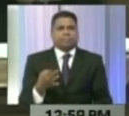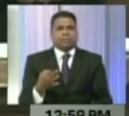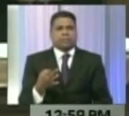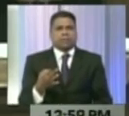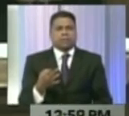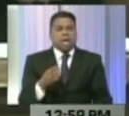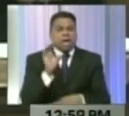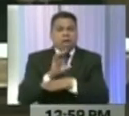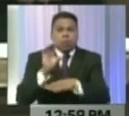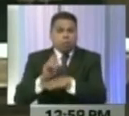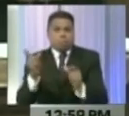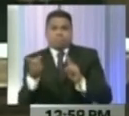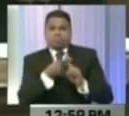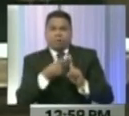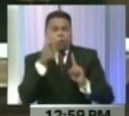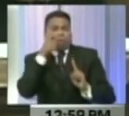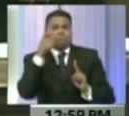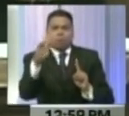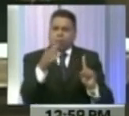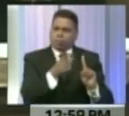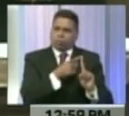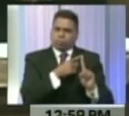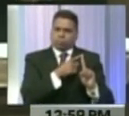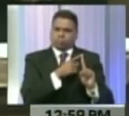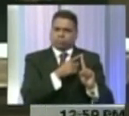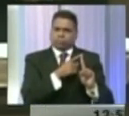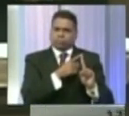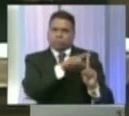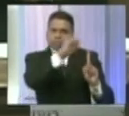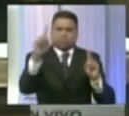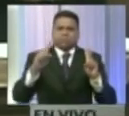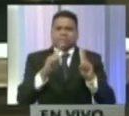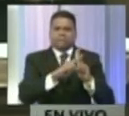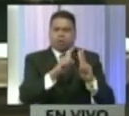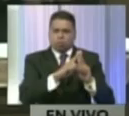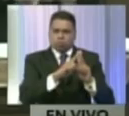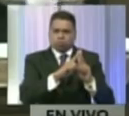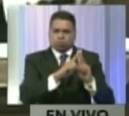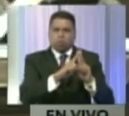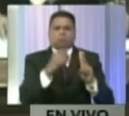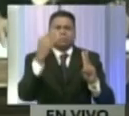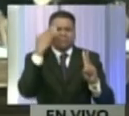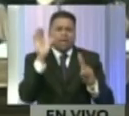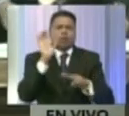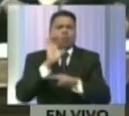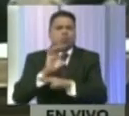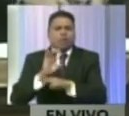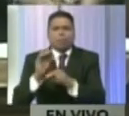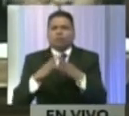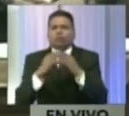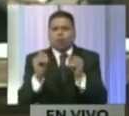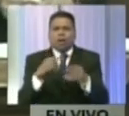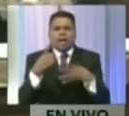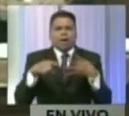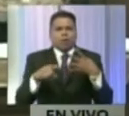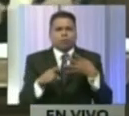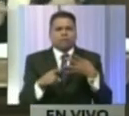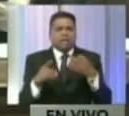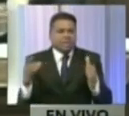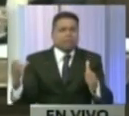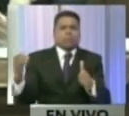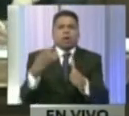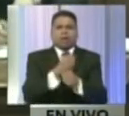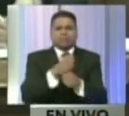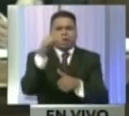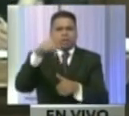protejamos primero al pueblo y preservemos los logros y las conquistas y las profundicemos alcanzadas en esta revolución,